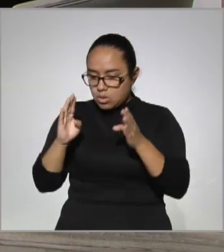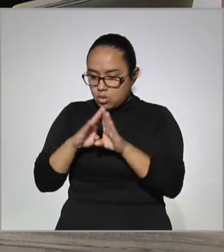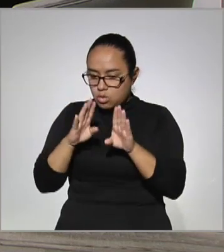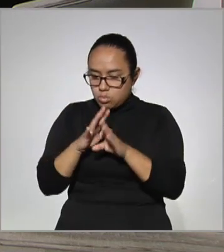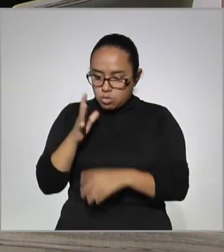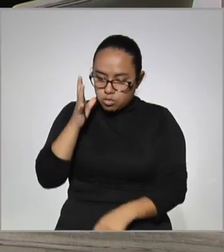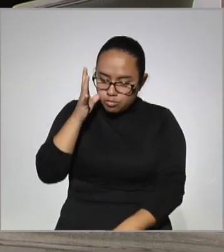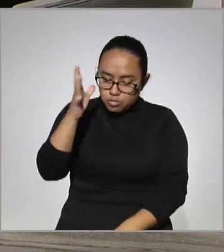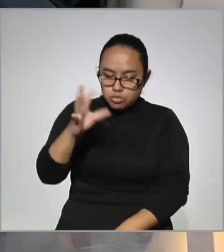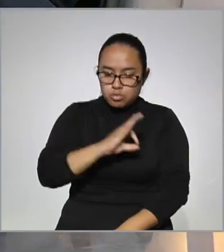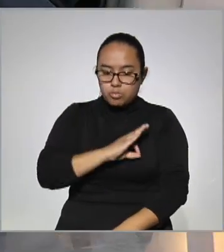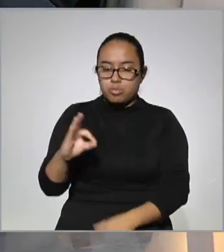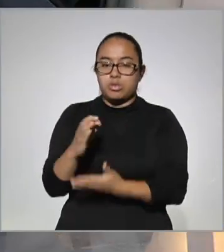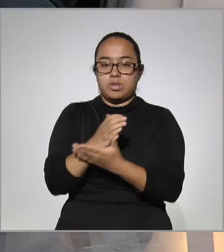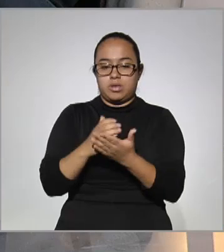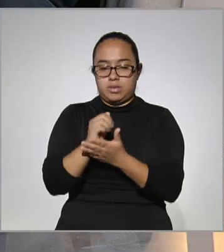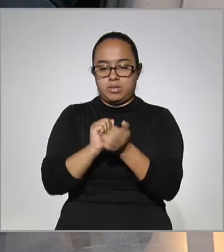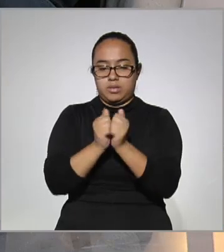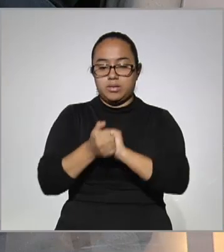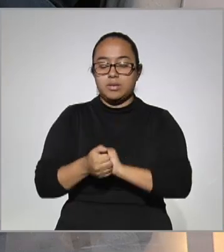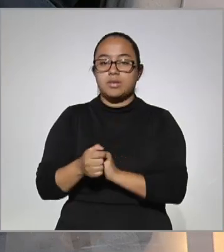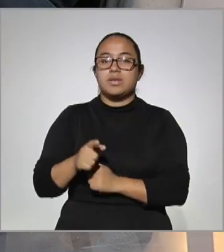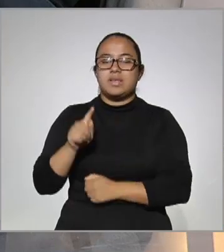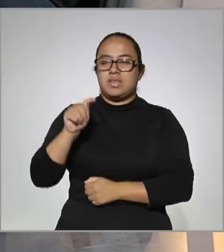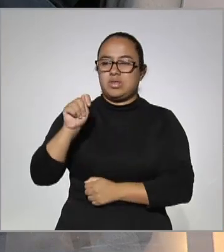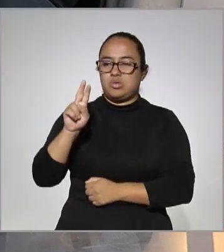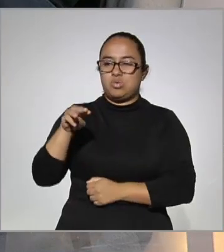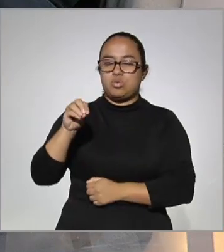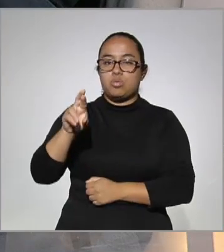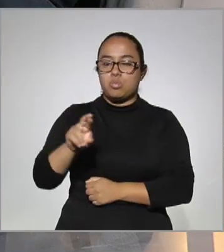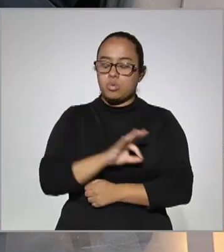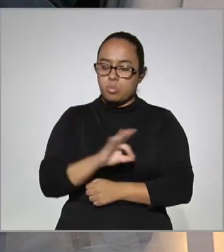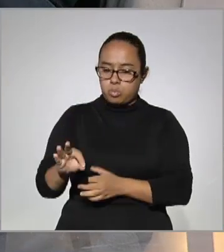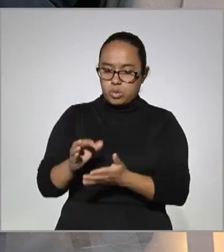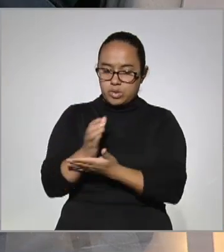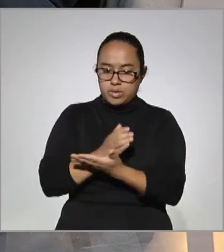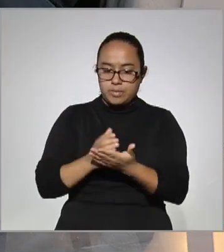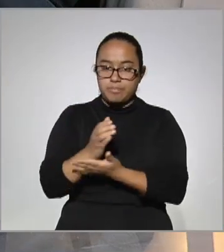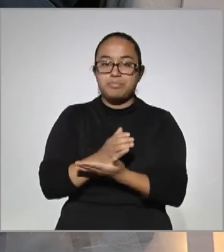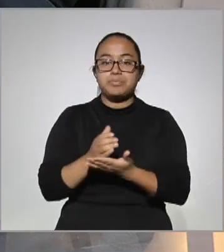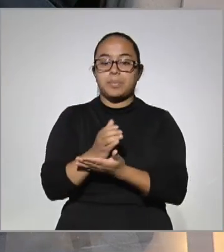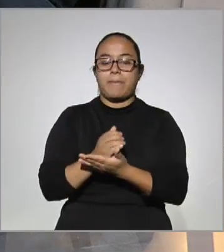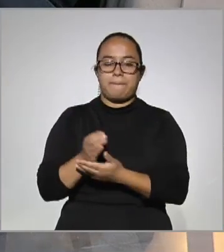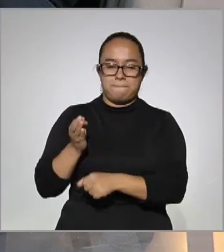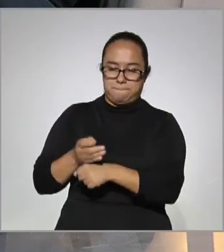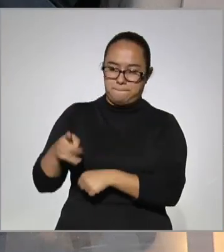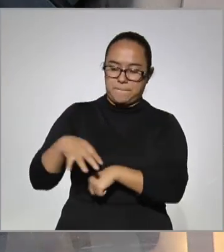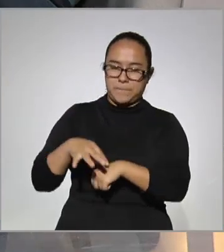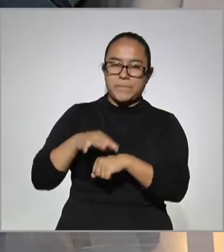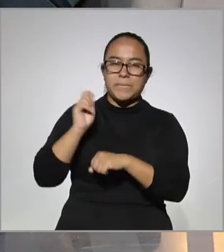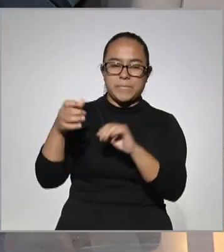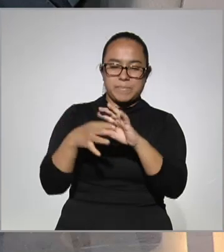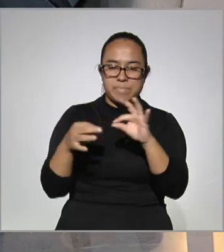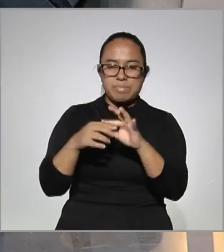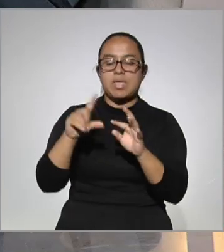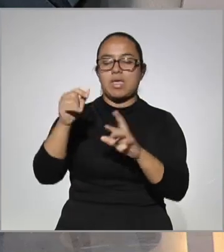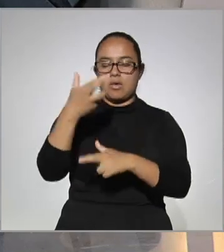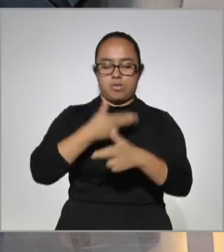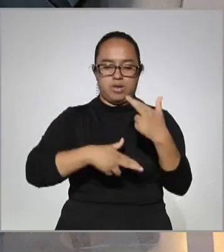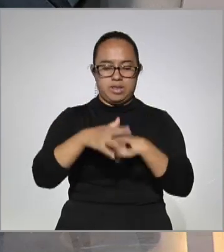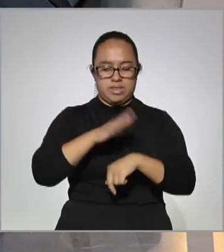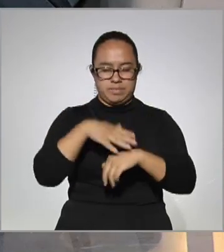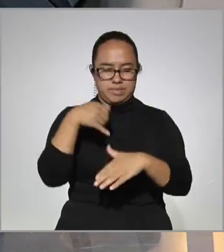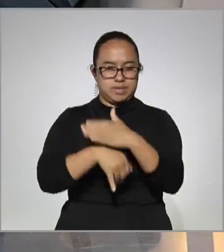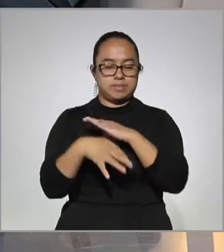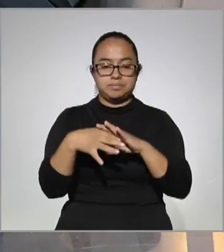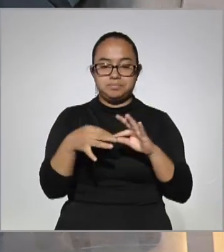ser curativa. Neoplasia quiere decir tumor y tenemos una cápsula de un panorama general en base a lo que nos está comentando el doctor. Vamos a verla y ahorita regresamos a comentar